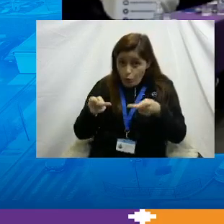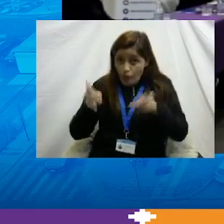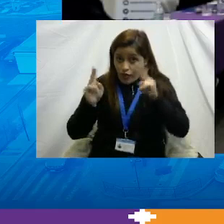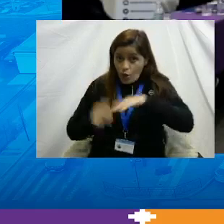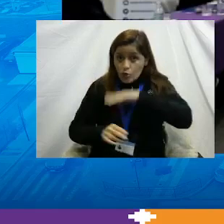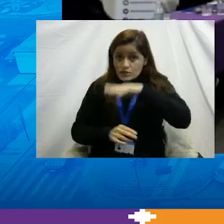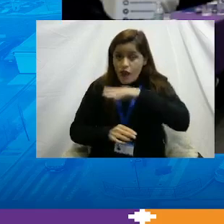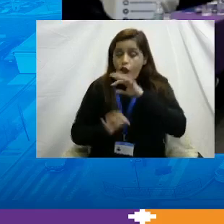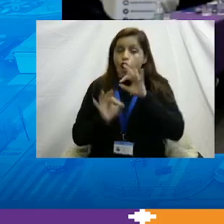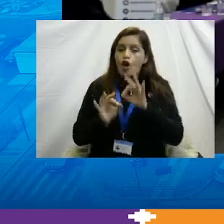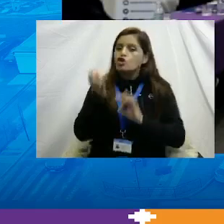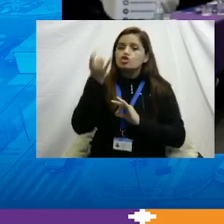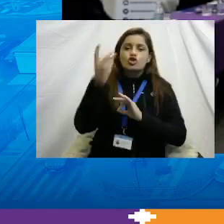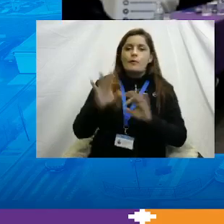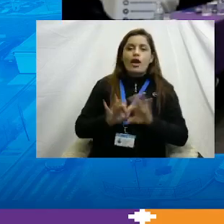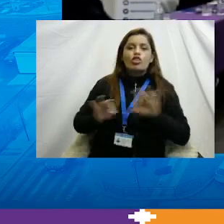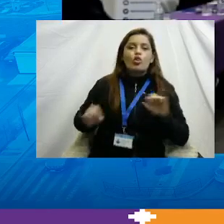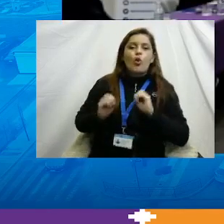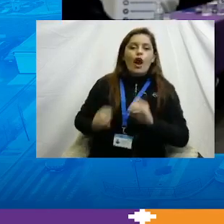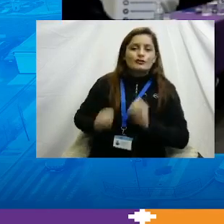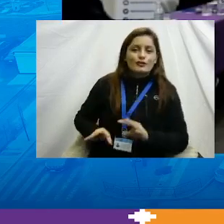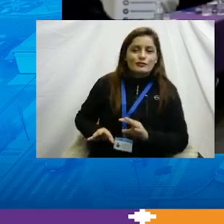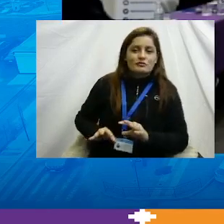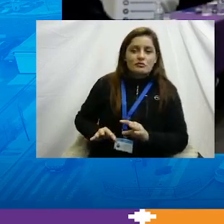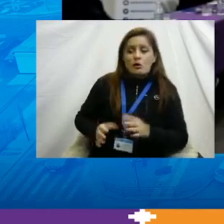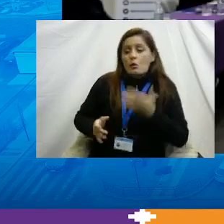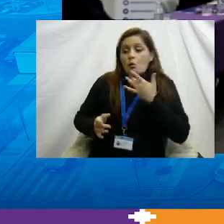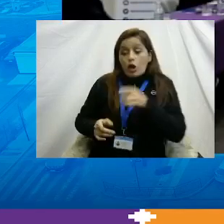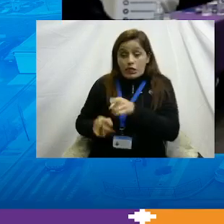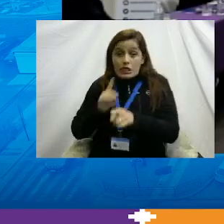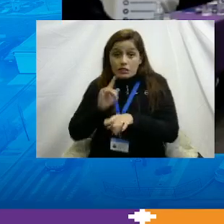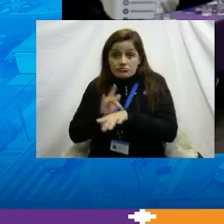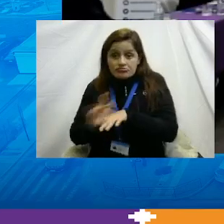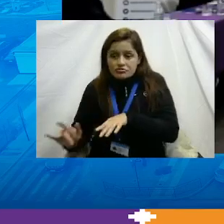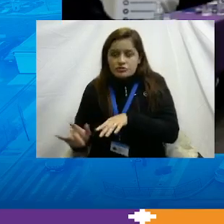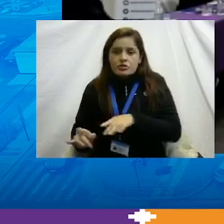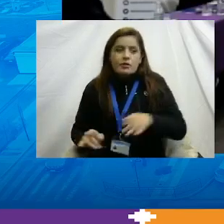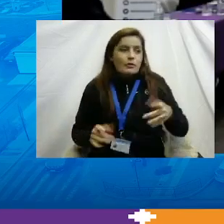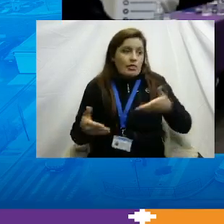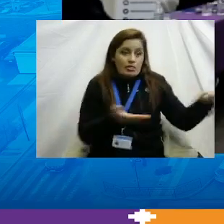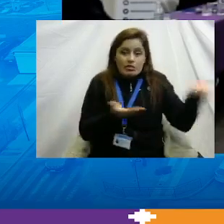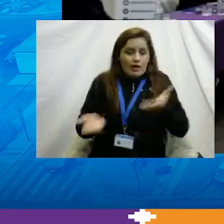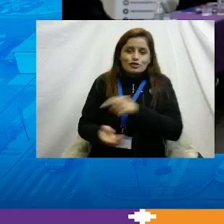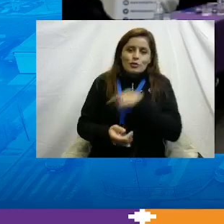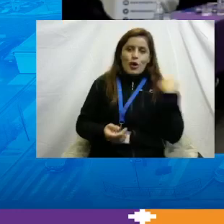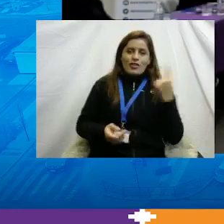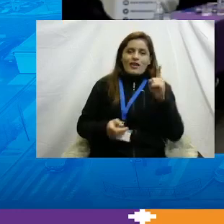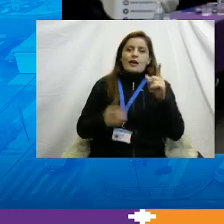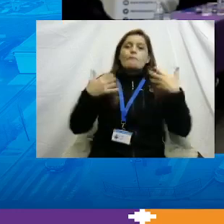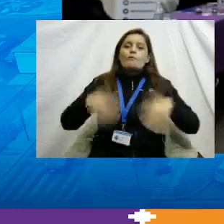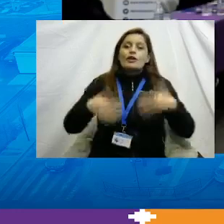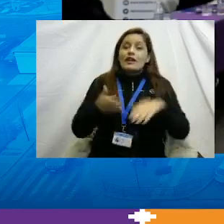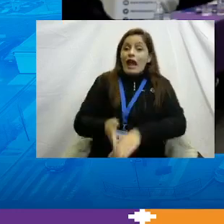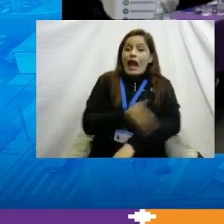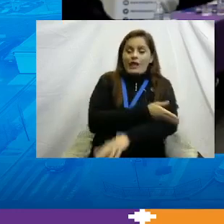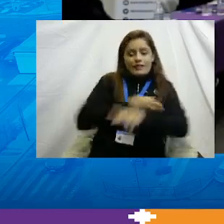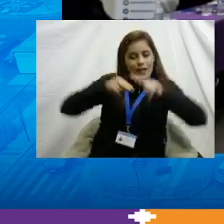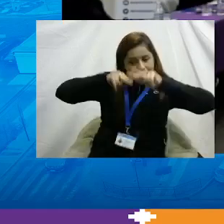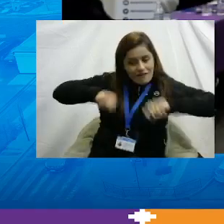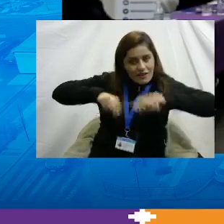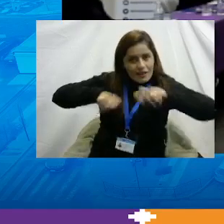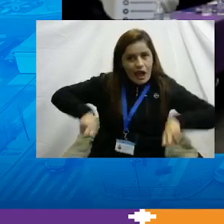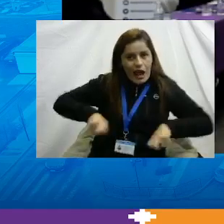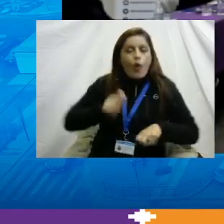netamente es parte de educacional. Si es educacional no podemos darlo en comodato a club deportivo. Entonces, es importante trabajarlo con jurídico. Era eso, alcaldesa.